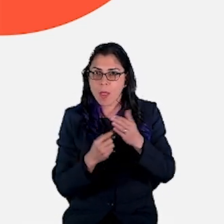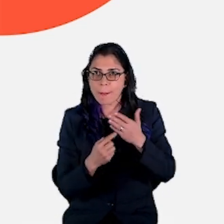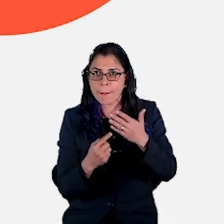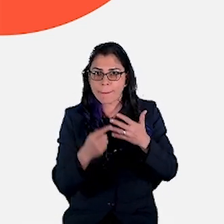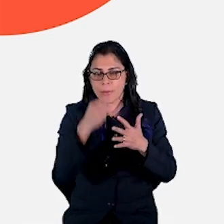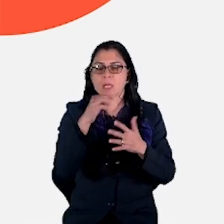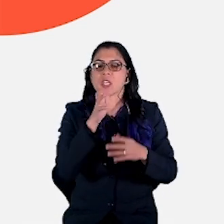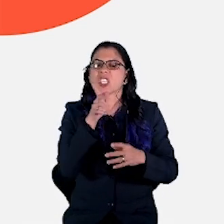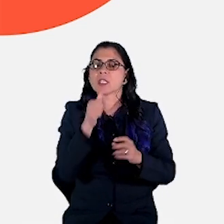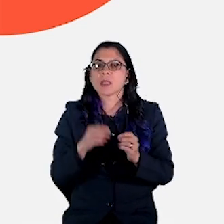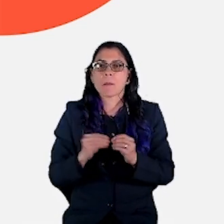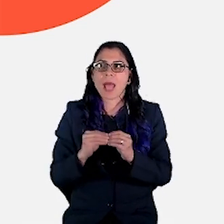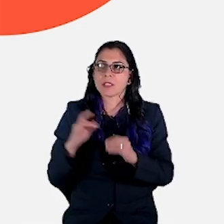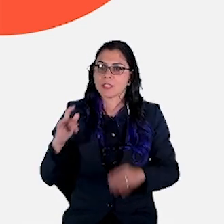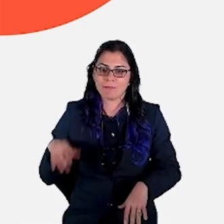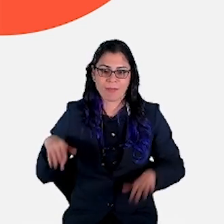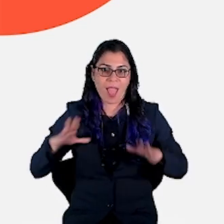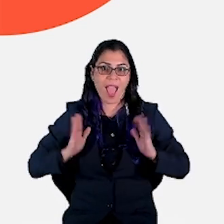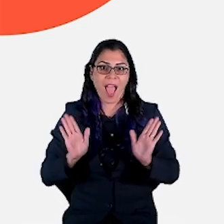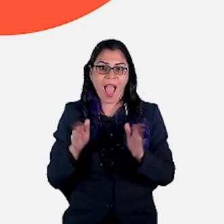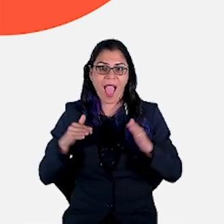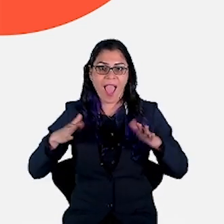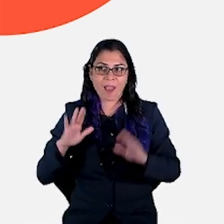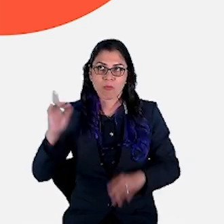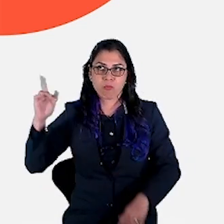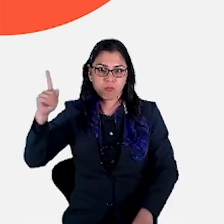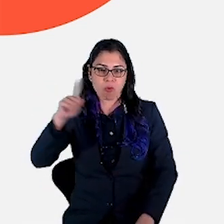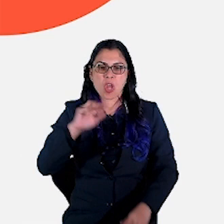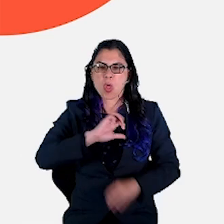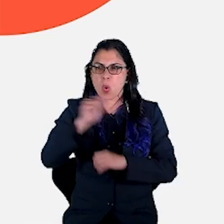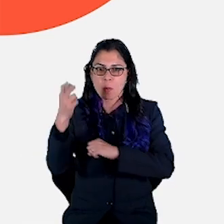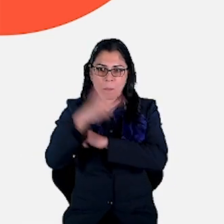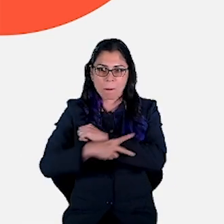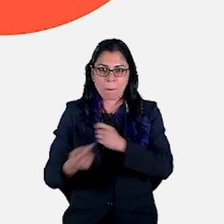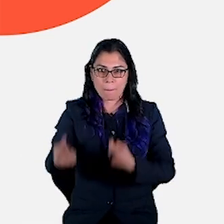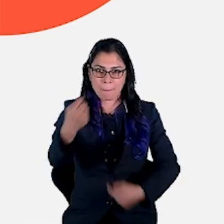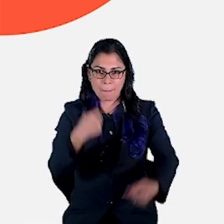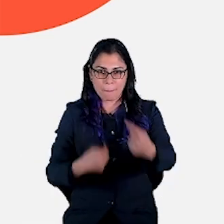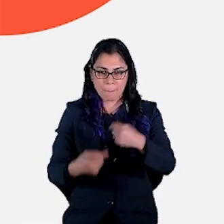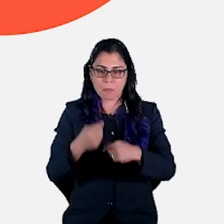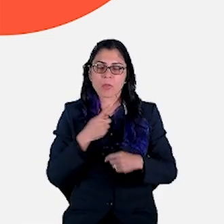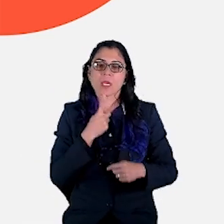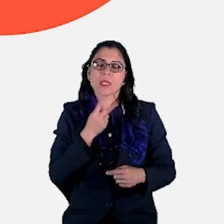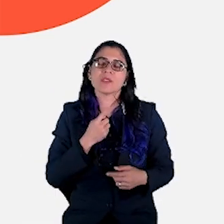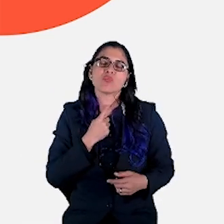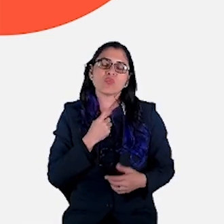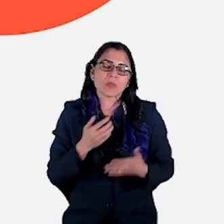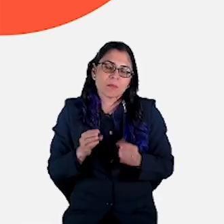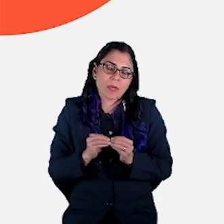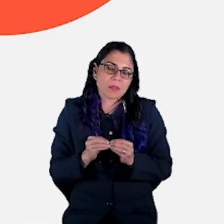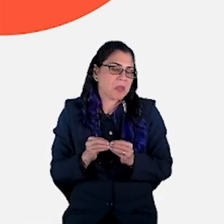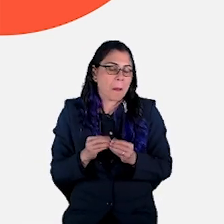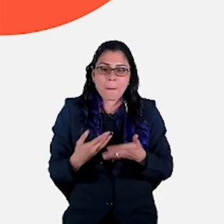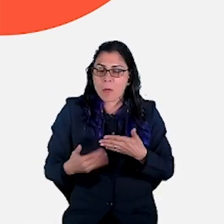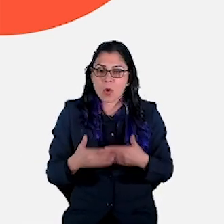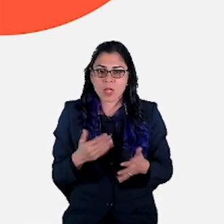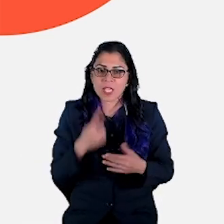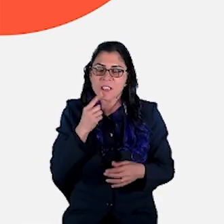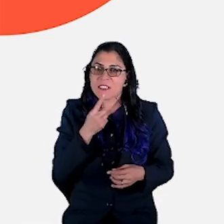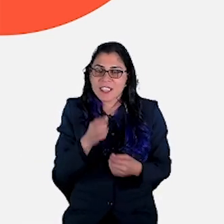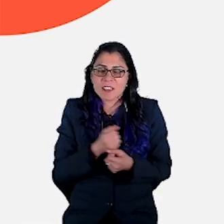que es la migración de aves por lo que pensamos eh que podemos con mucha humildad decir que así como